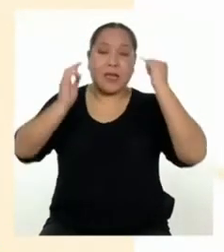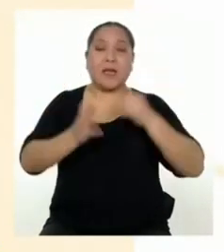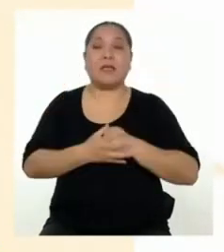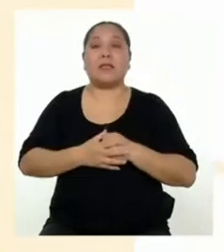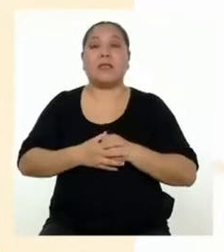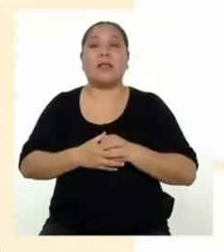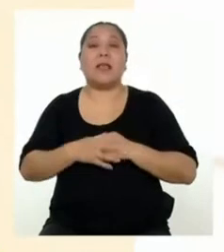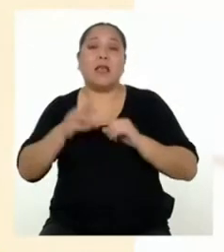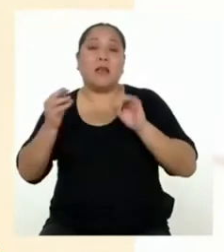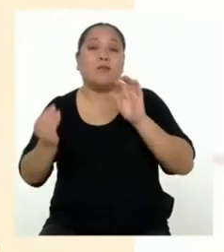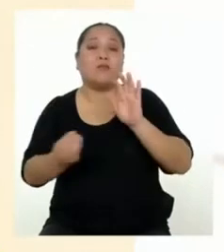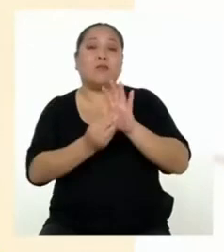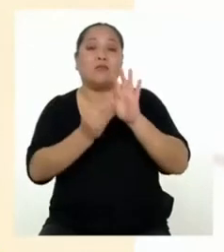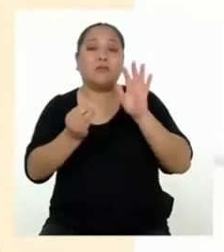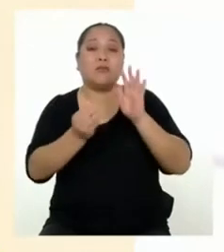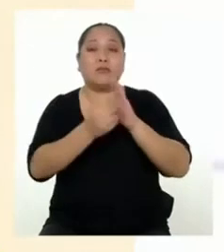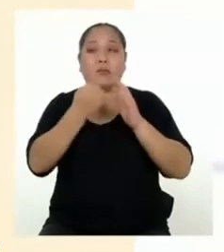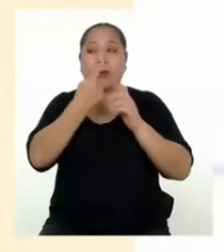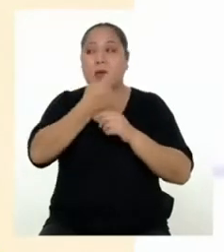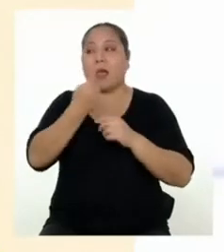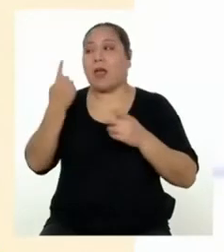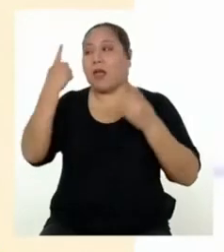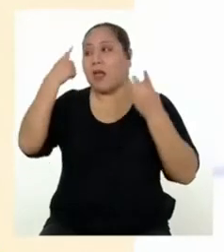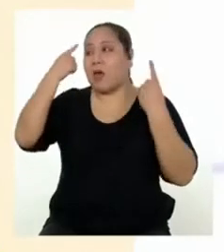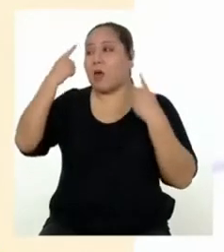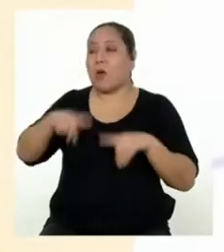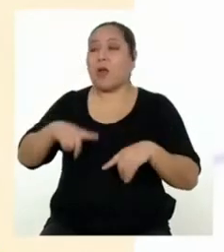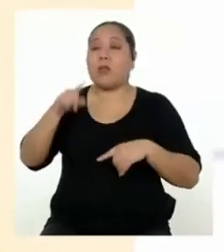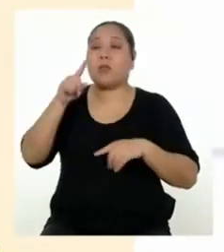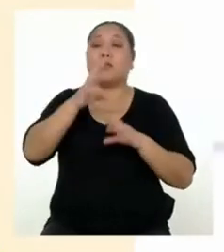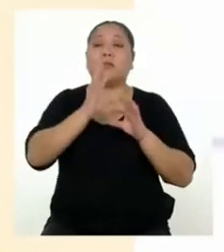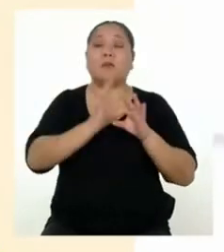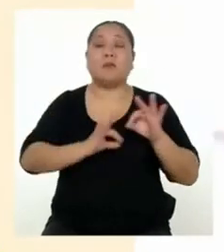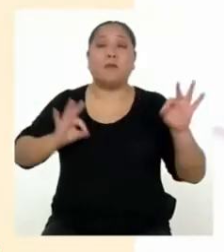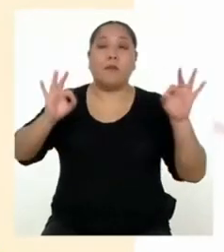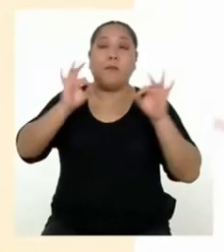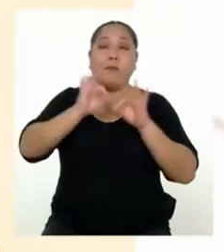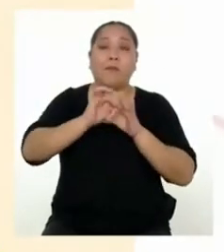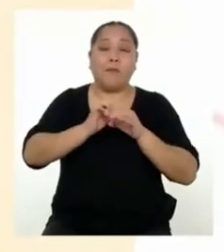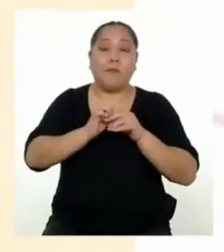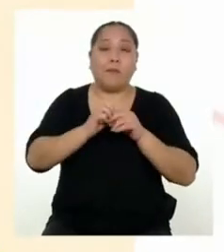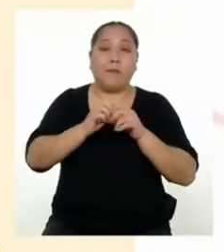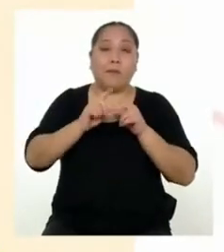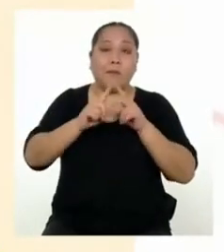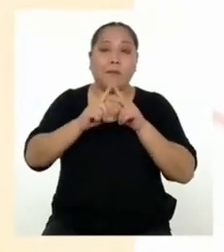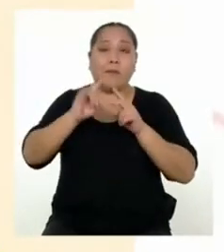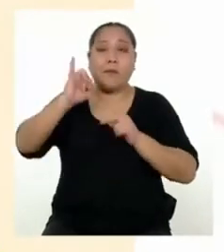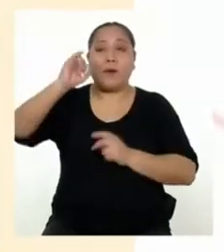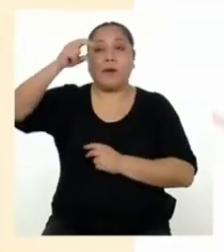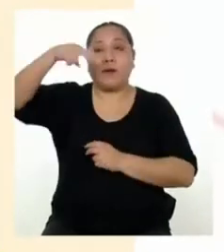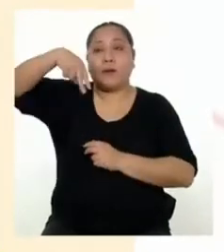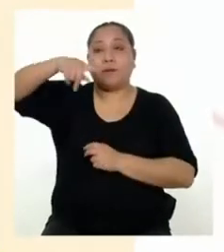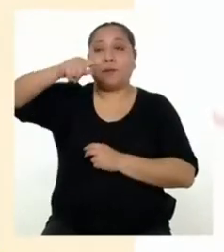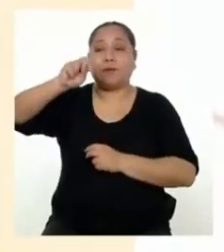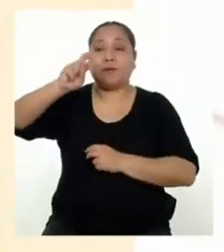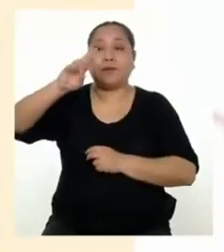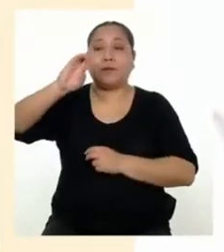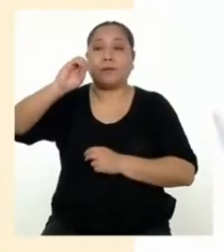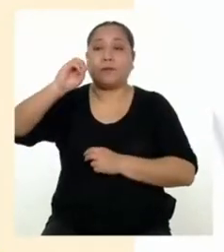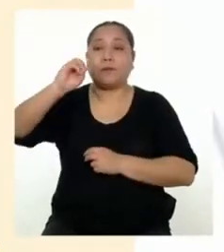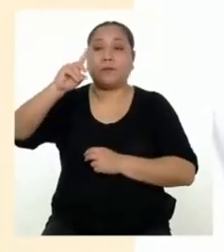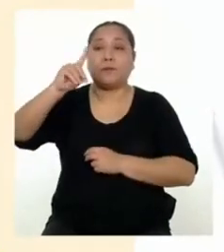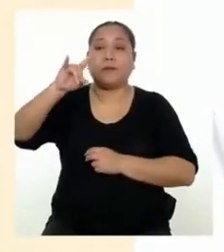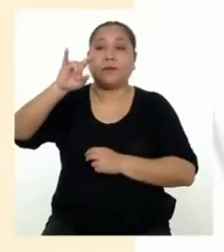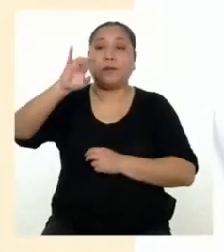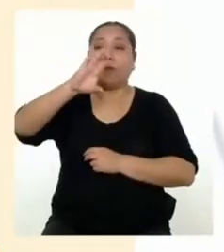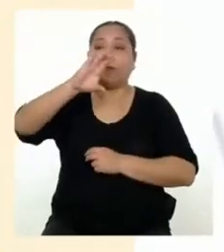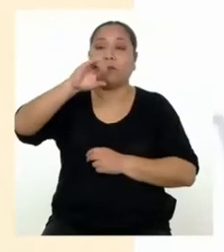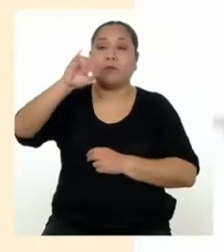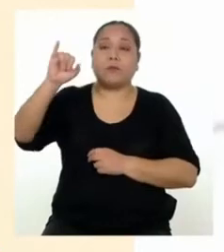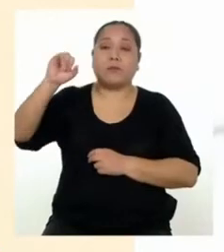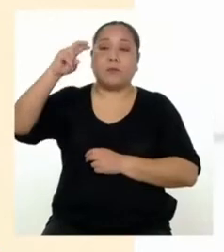complementen el propósito de cada acuerdo. Y es importante agregar una introducción y conclusión para todo el texto.